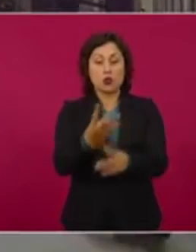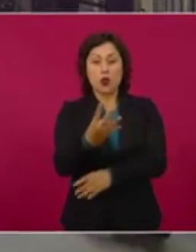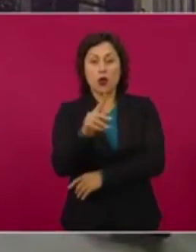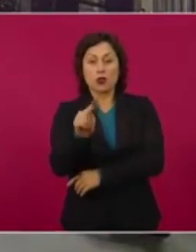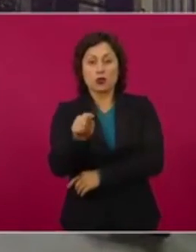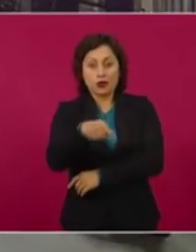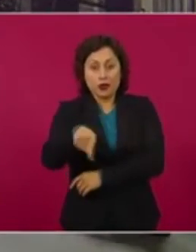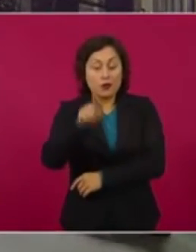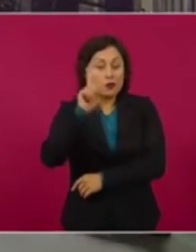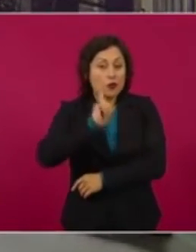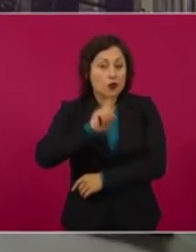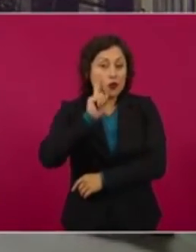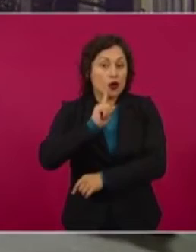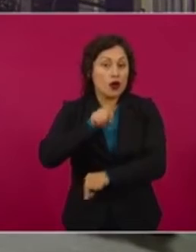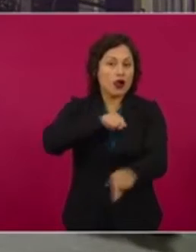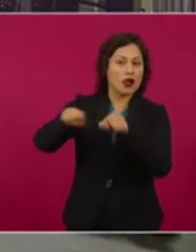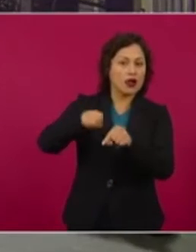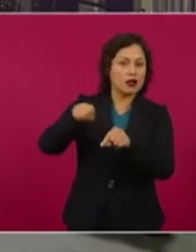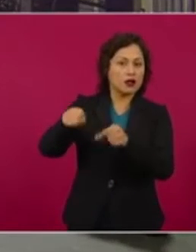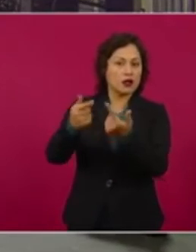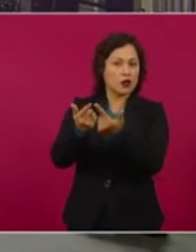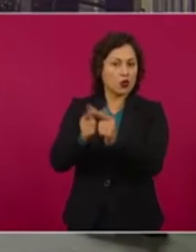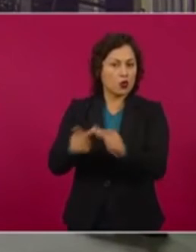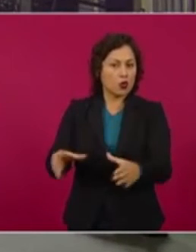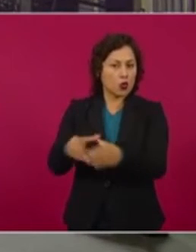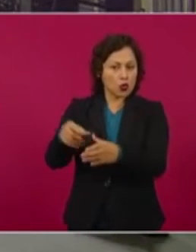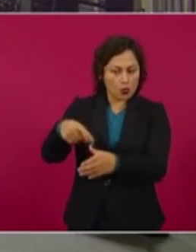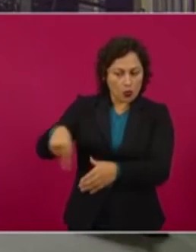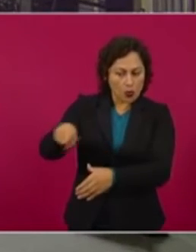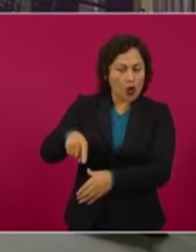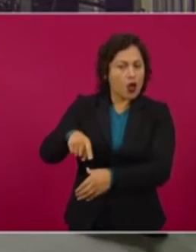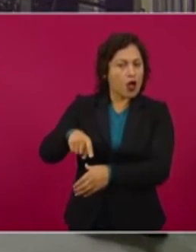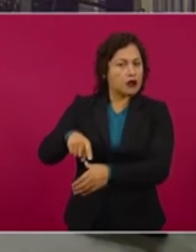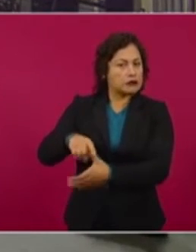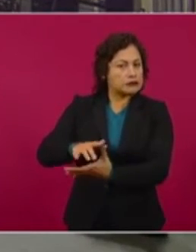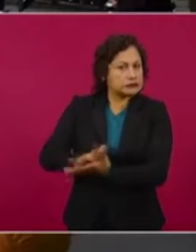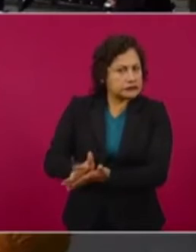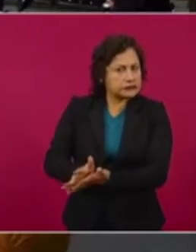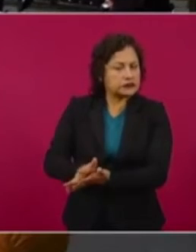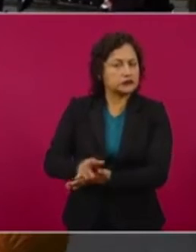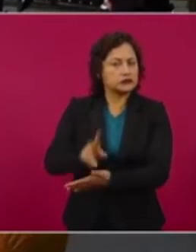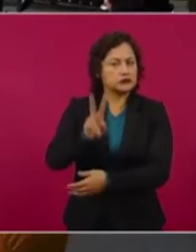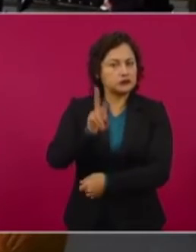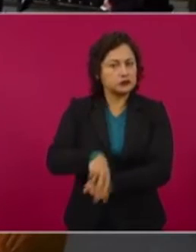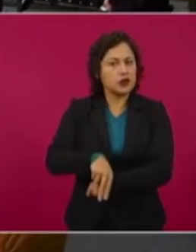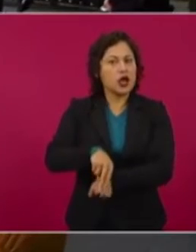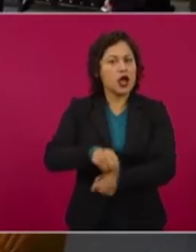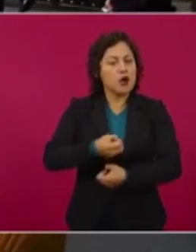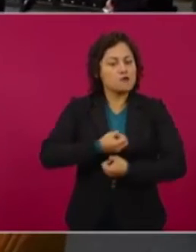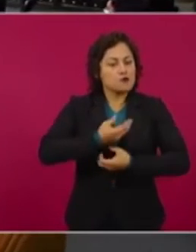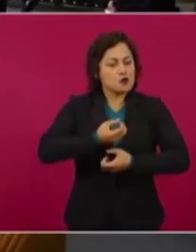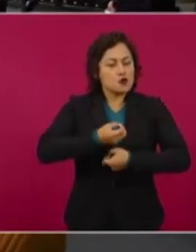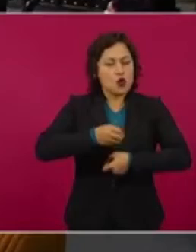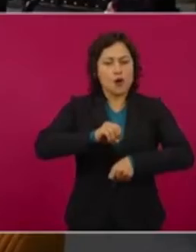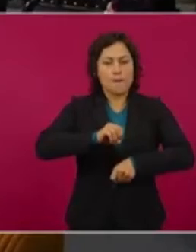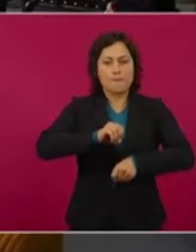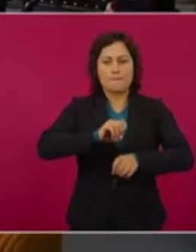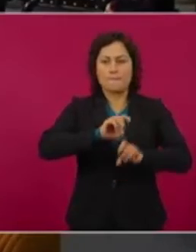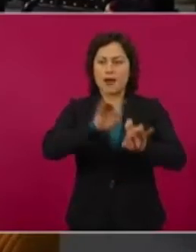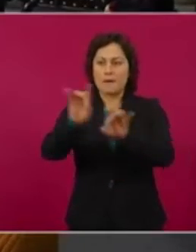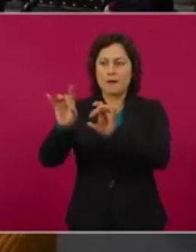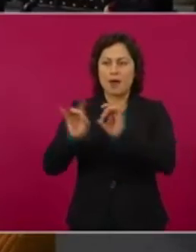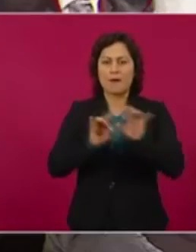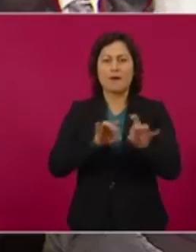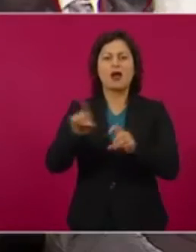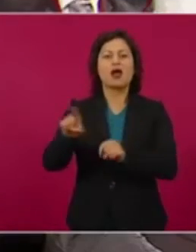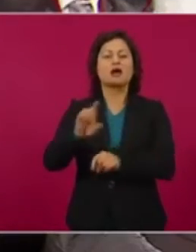donde están atacando a un grupo que está siendo más que vulnerado, estos mensajes de odio hacia la comunidad